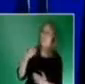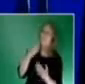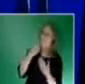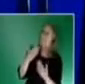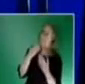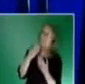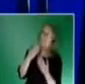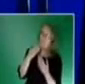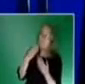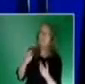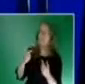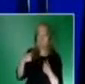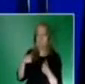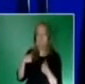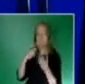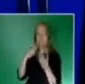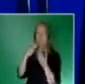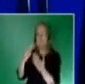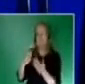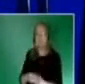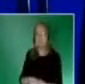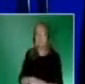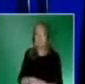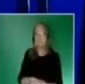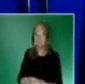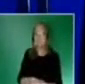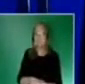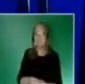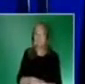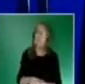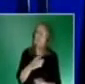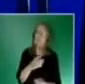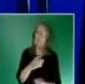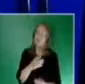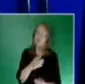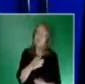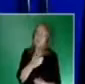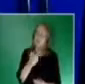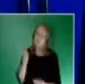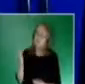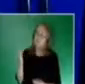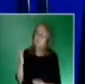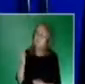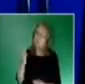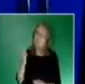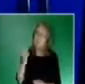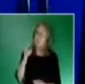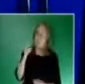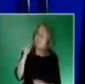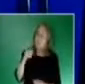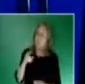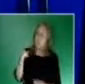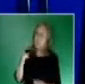Y expresamos la íntima voluntad como gobernantes de